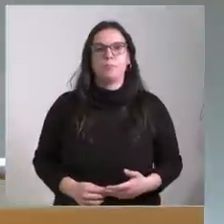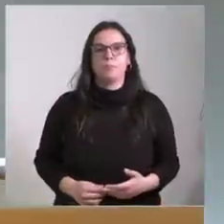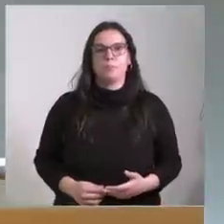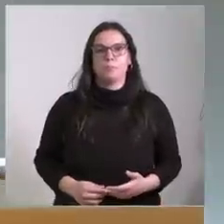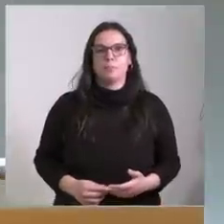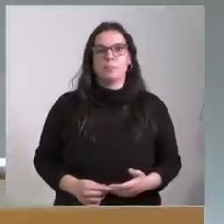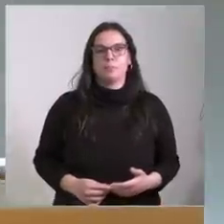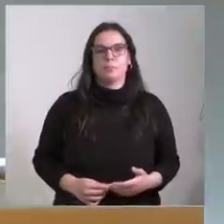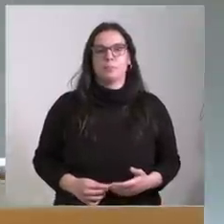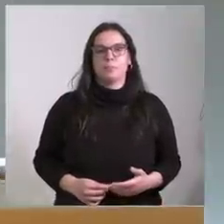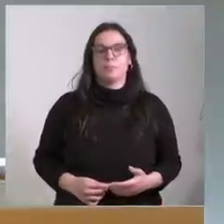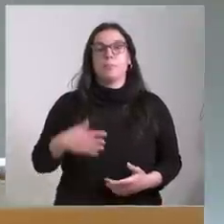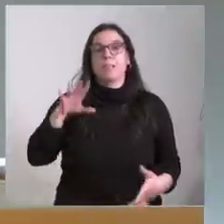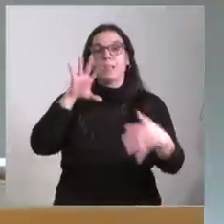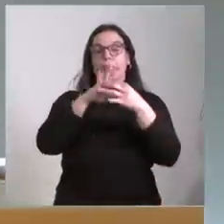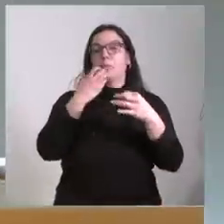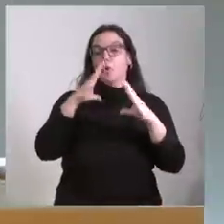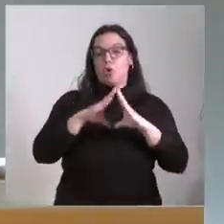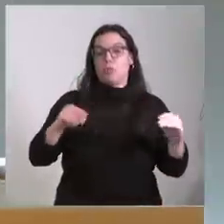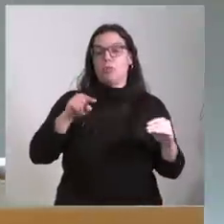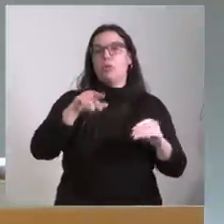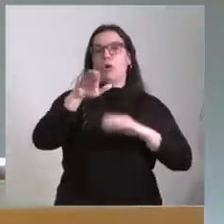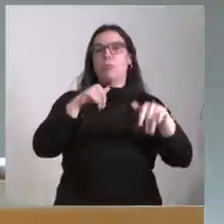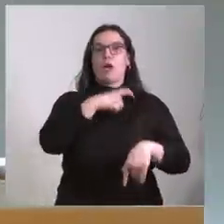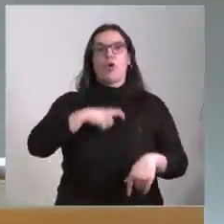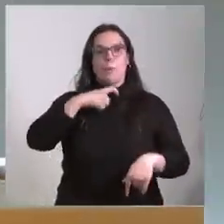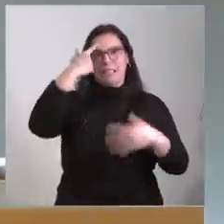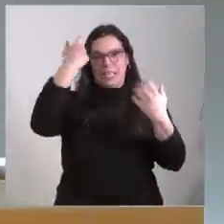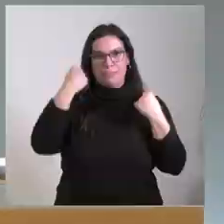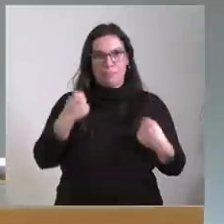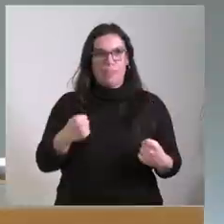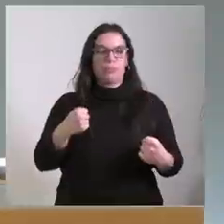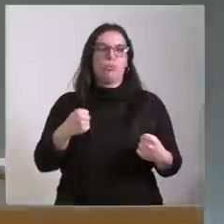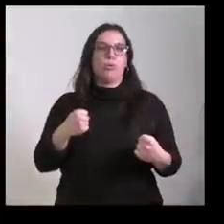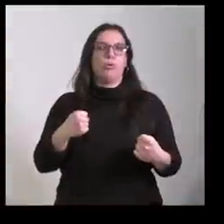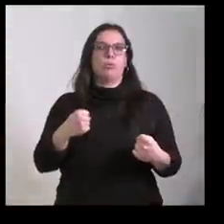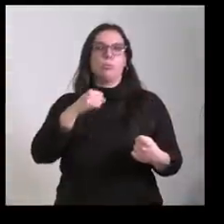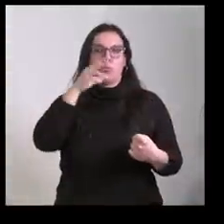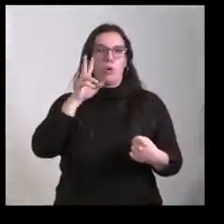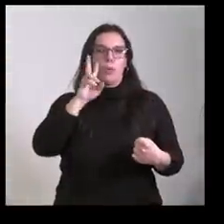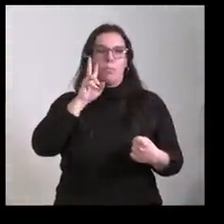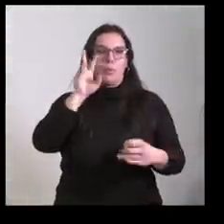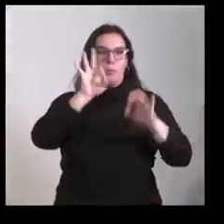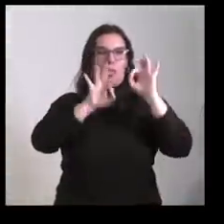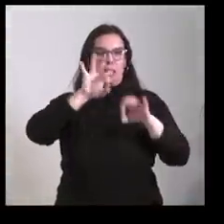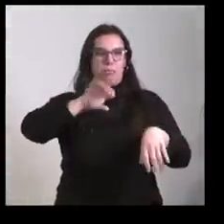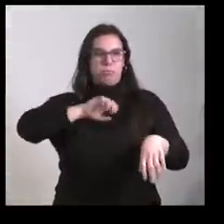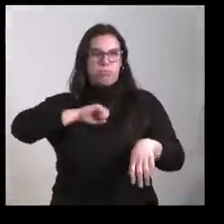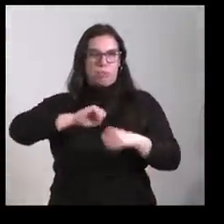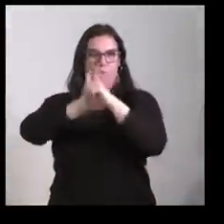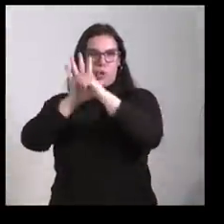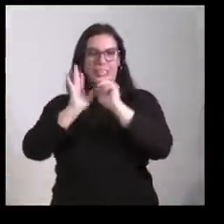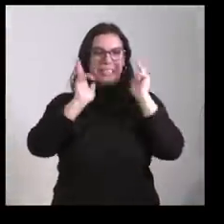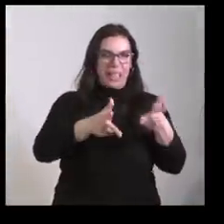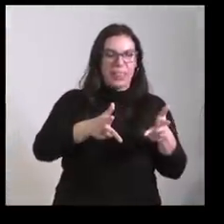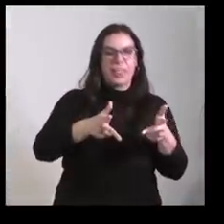con esto relacionado con esto Andalucía ha convocado al comité de expertos con el tema de la incidencia de la covid en residencias y